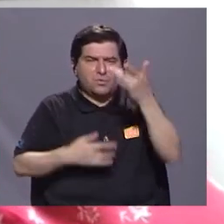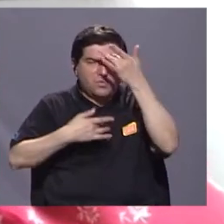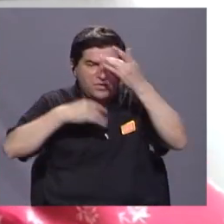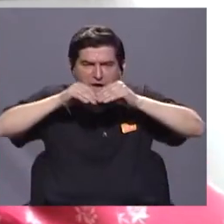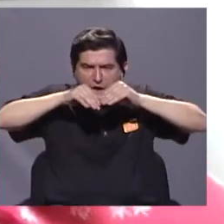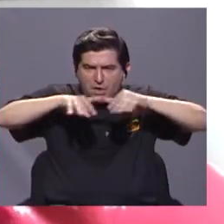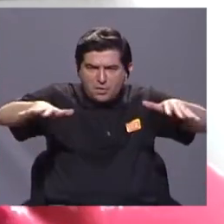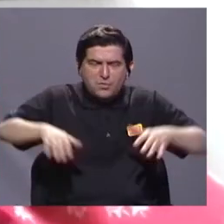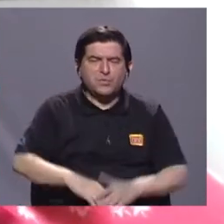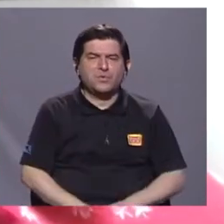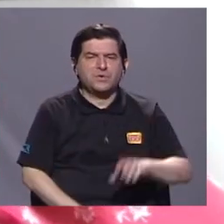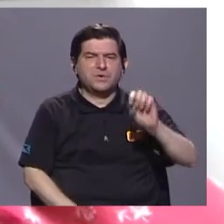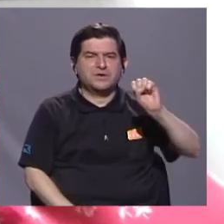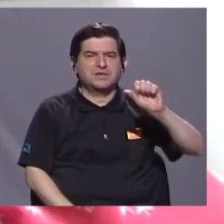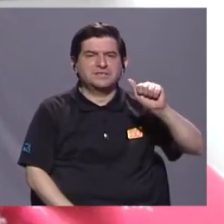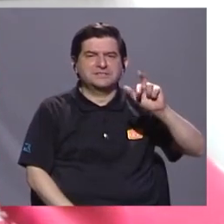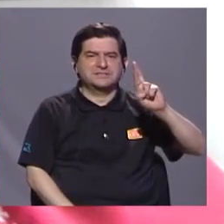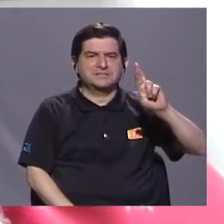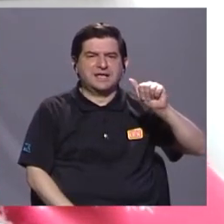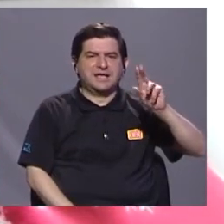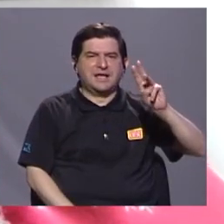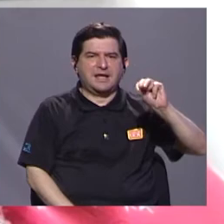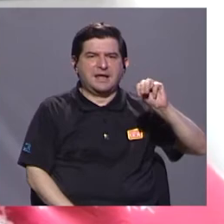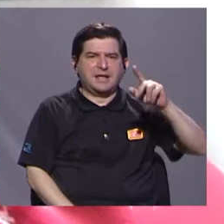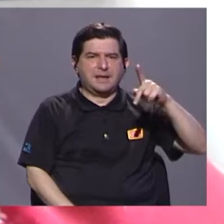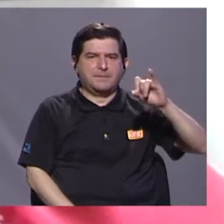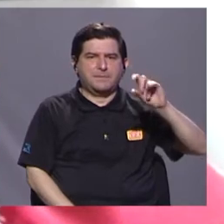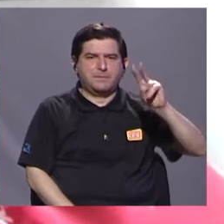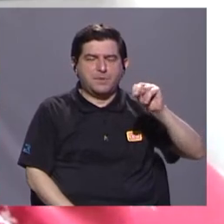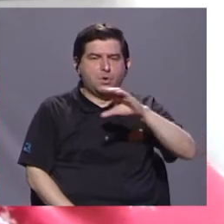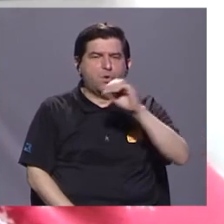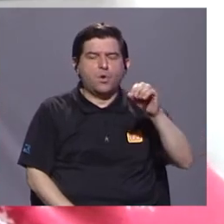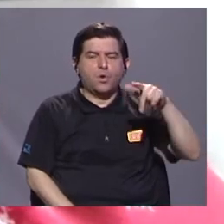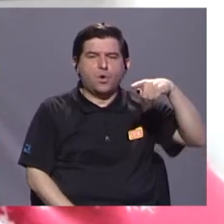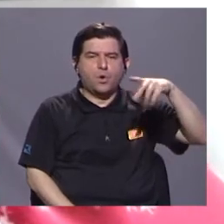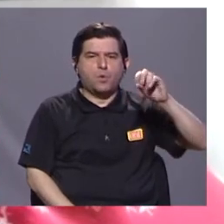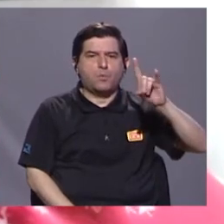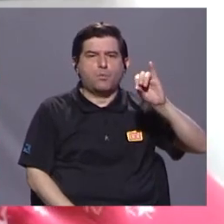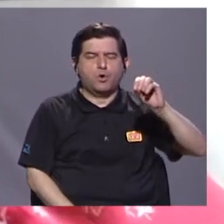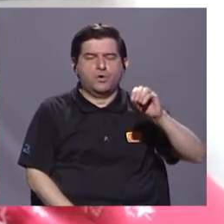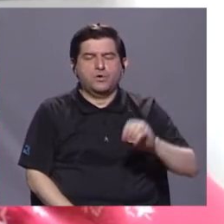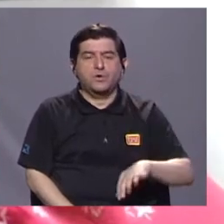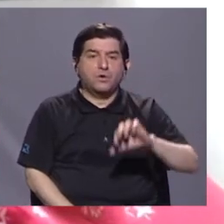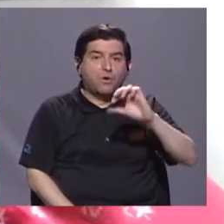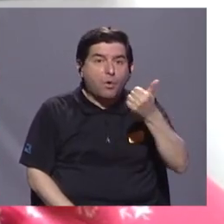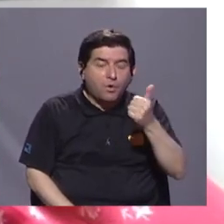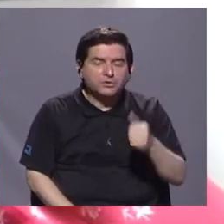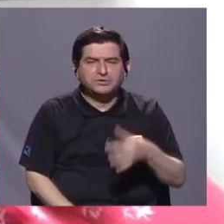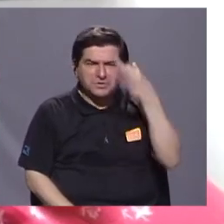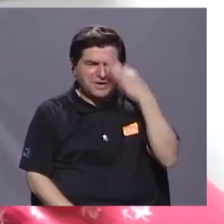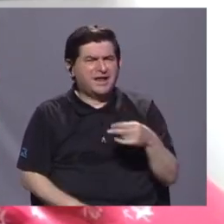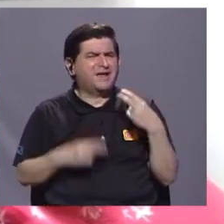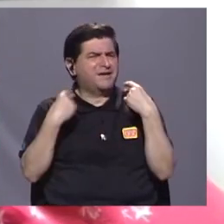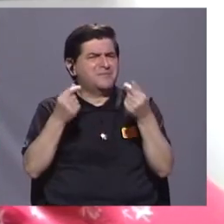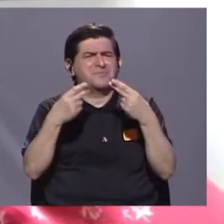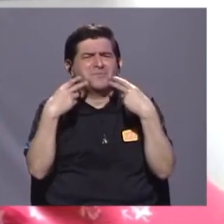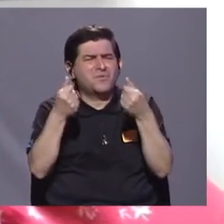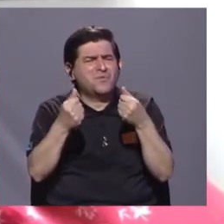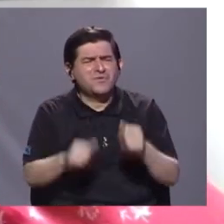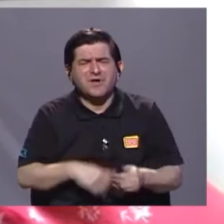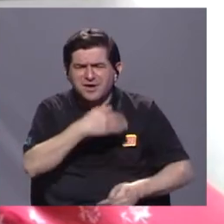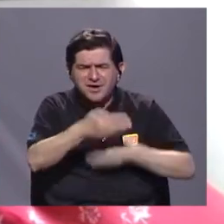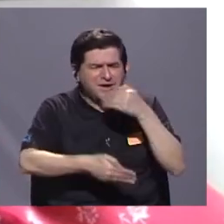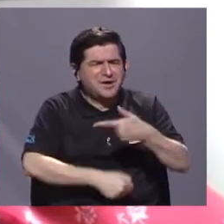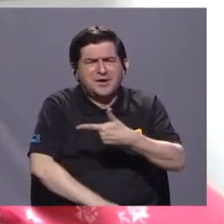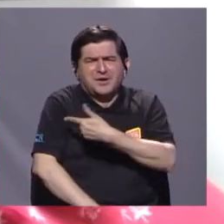por ejemplo de sarampión o de polio otra de las dudas que tienen la gente es que creen que fue muy rápido y que entonces